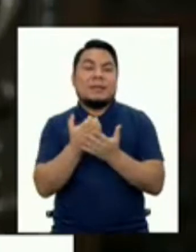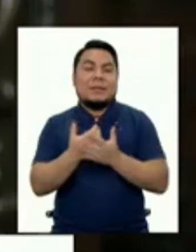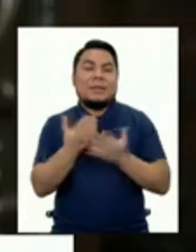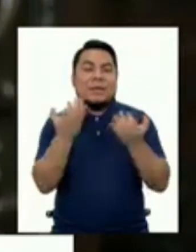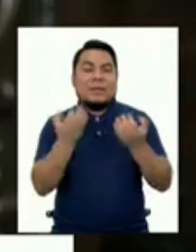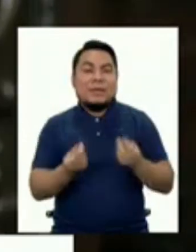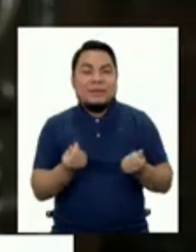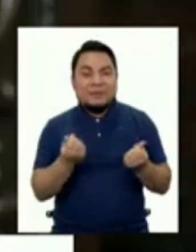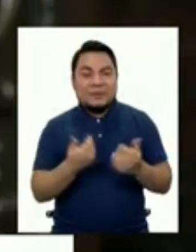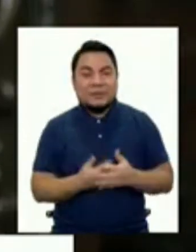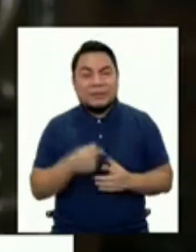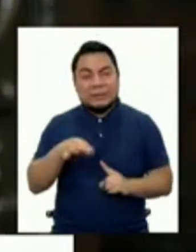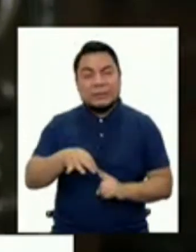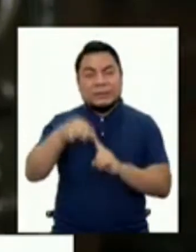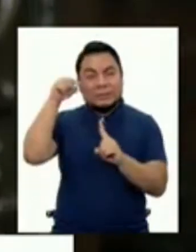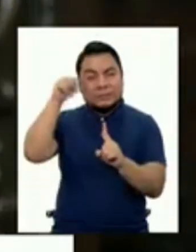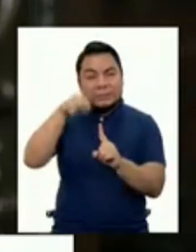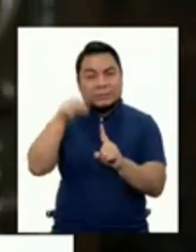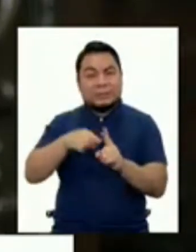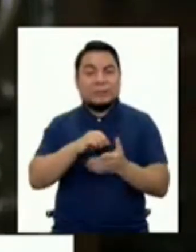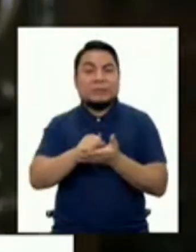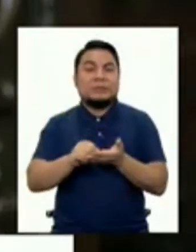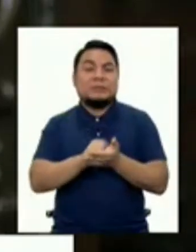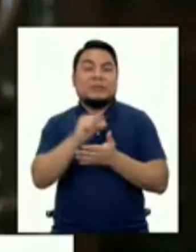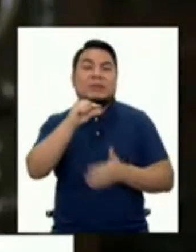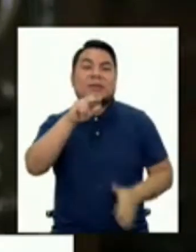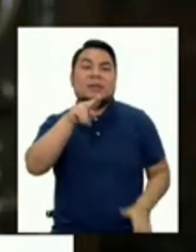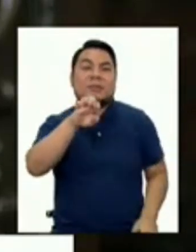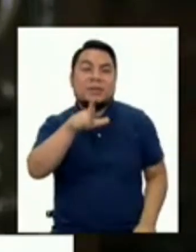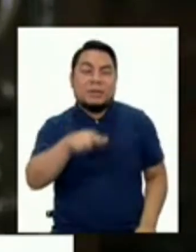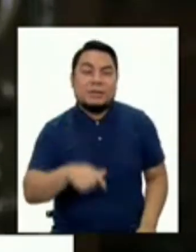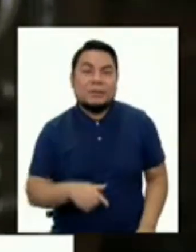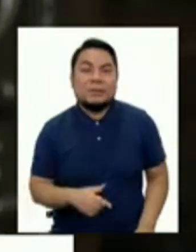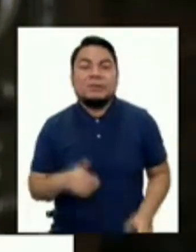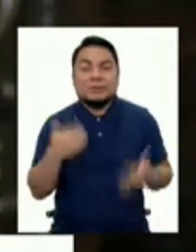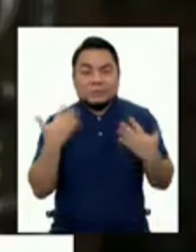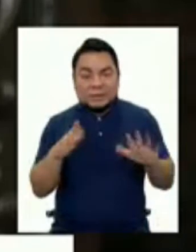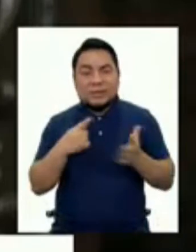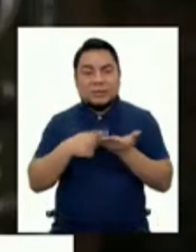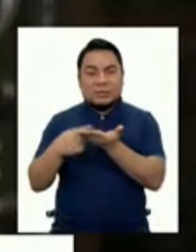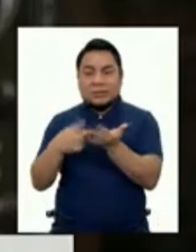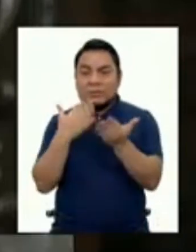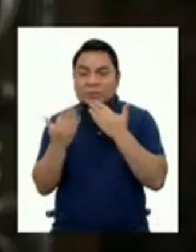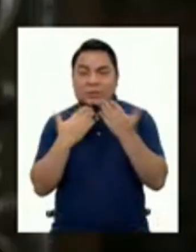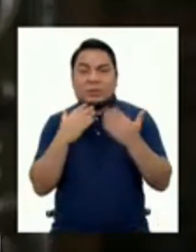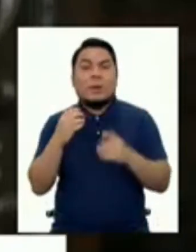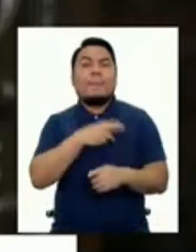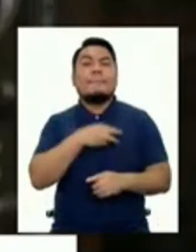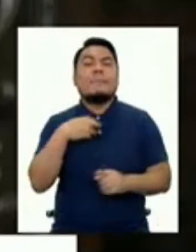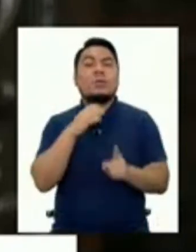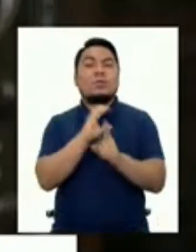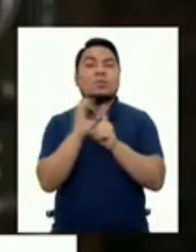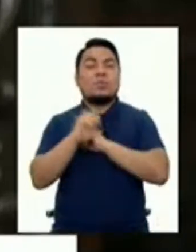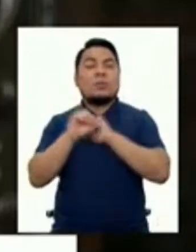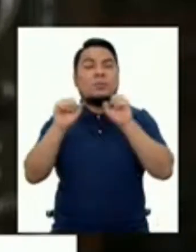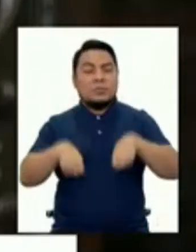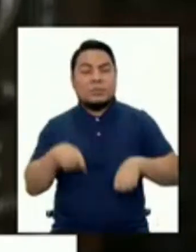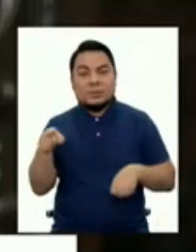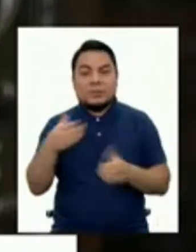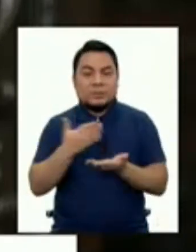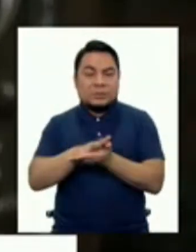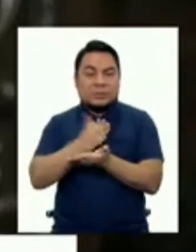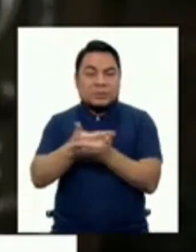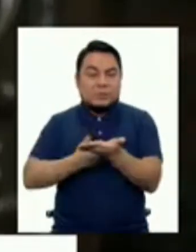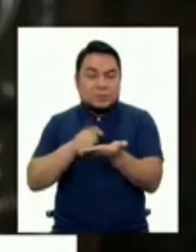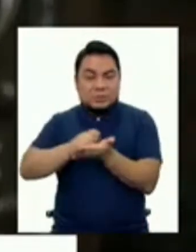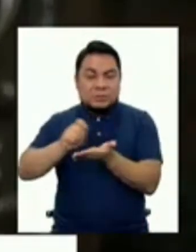Finanzas. En el caso específico de San Gabriel, ya se ha coordinado con el Ministerio de Cultura la posibilidad que los trámites de